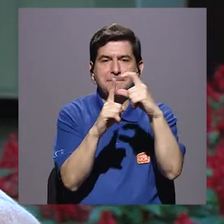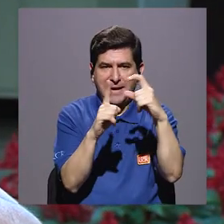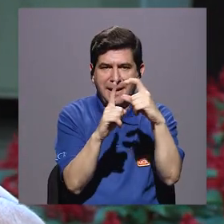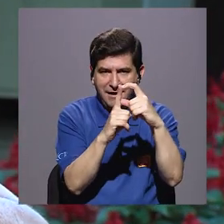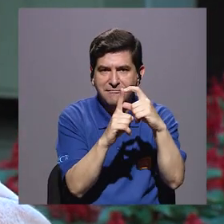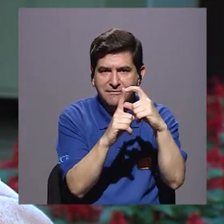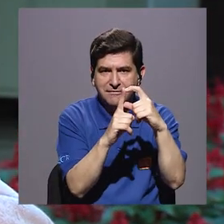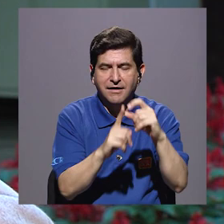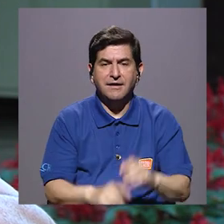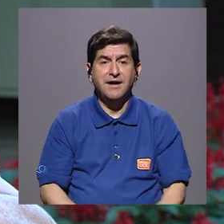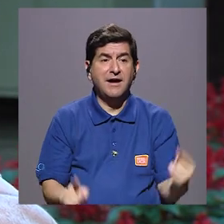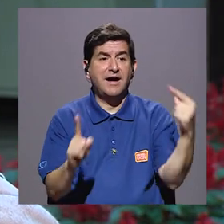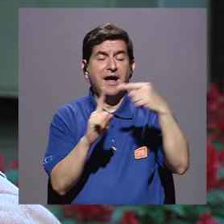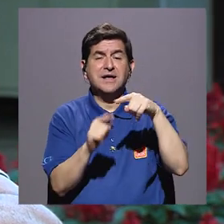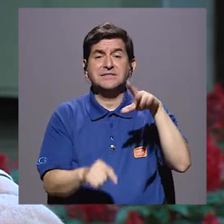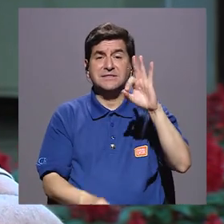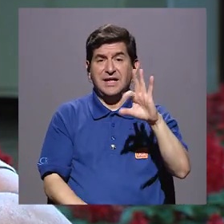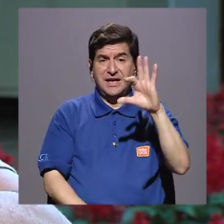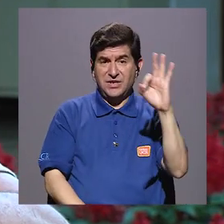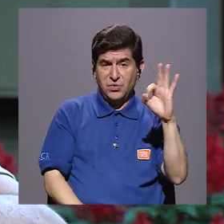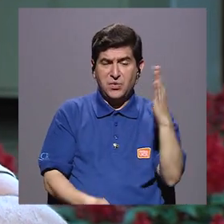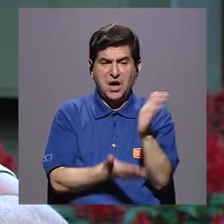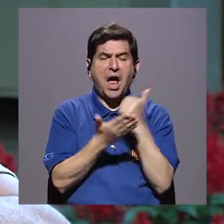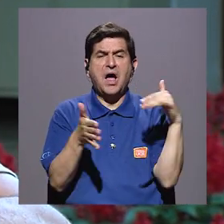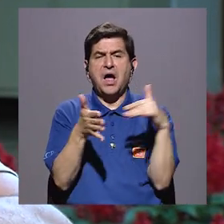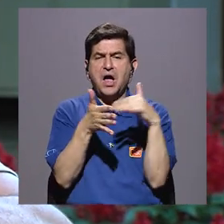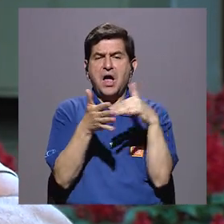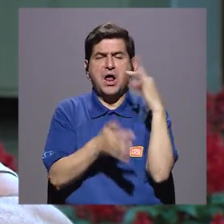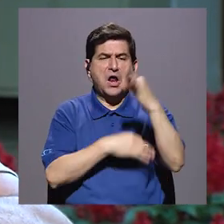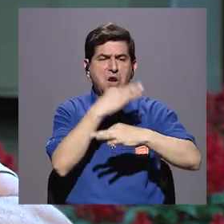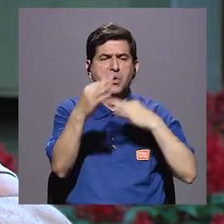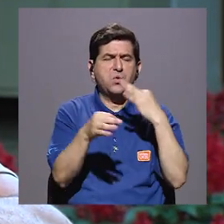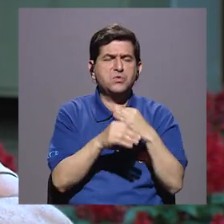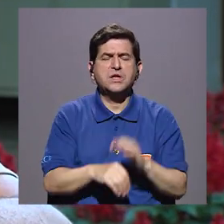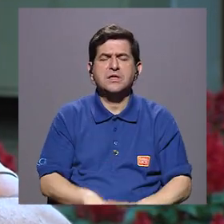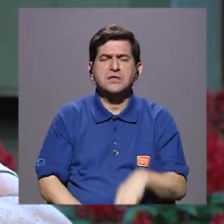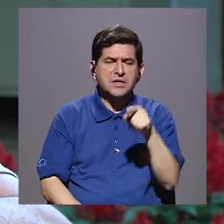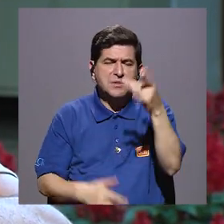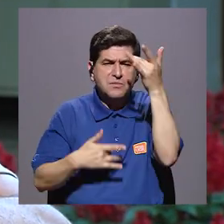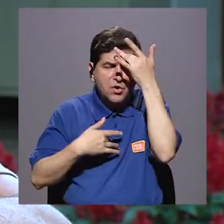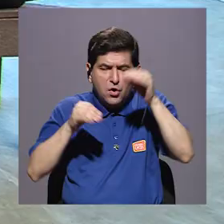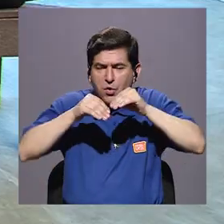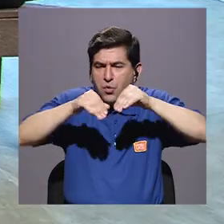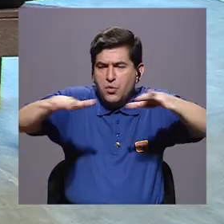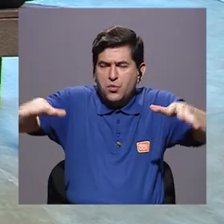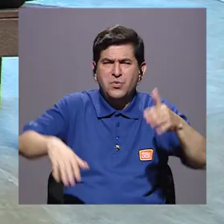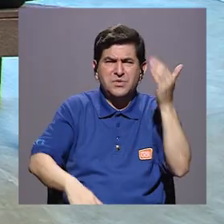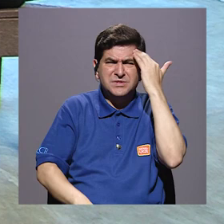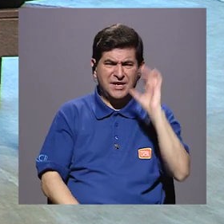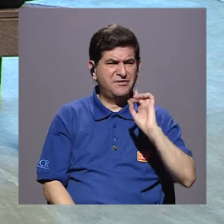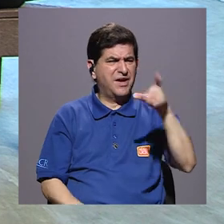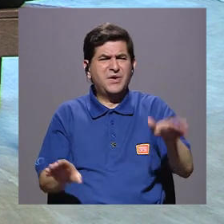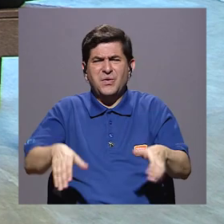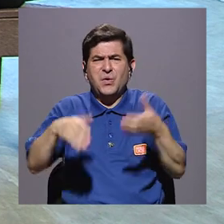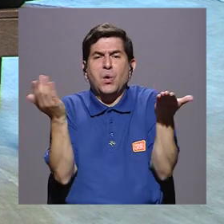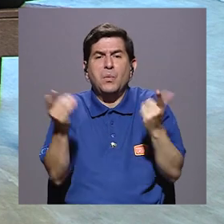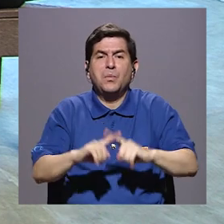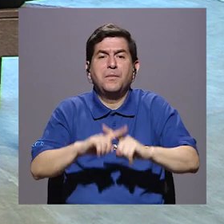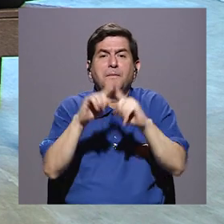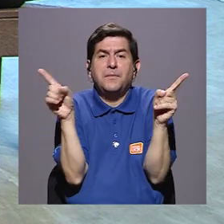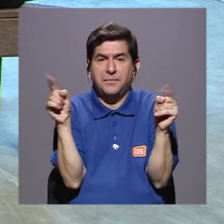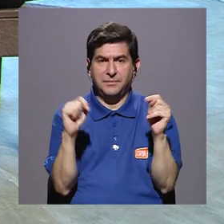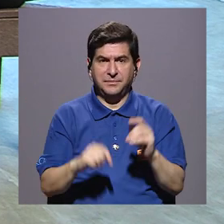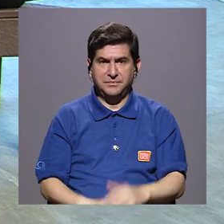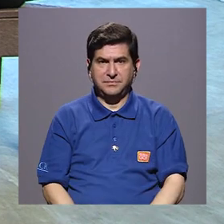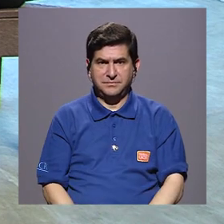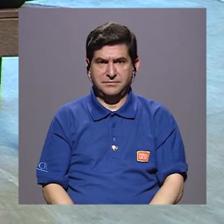palabra sarcopenia, hasta en el 99 se empezaron a dar algunos estudios de carácter epidemiológico para determinar cómo diagnosticarlo. Uh-huh. Sin